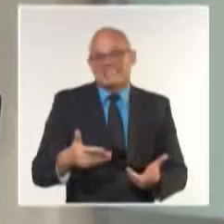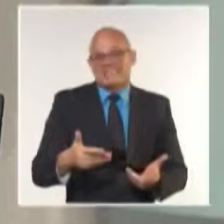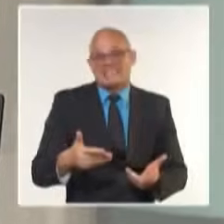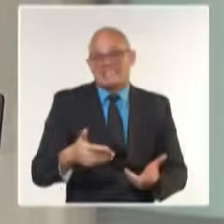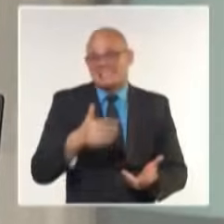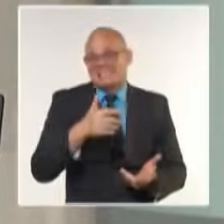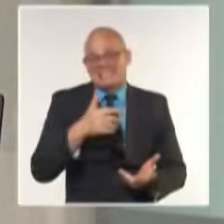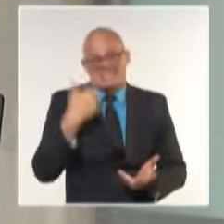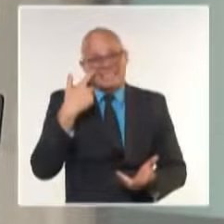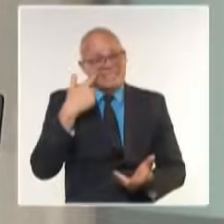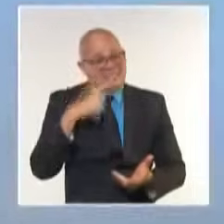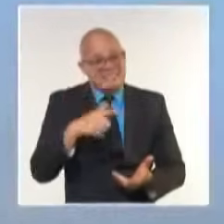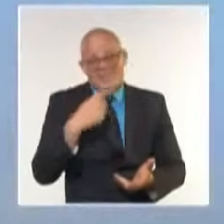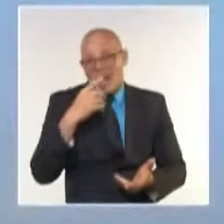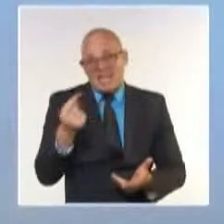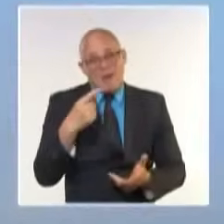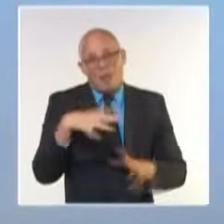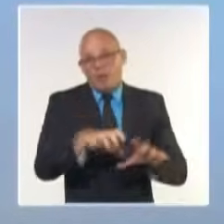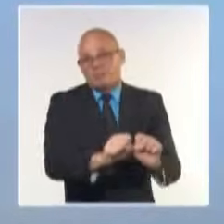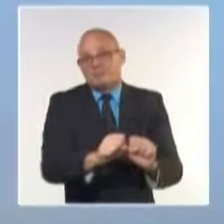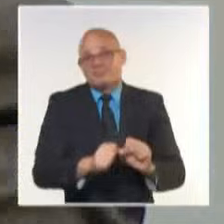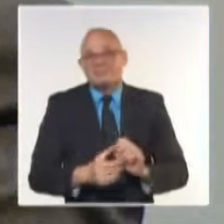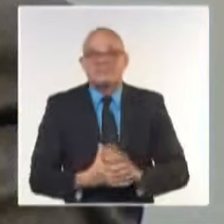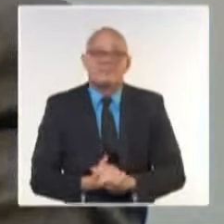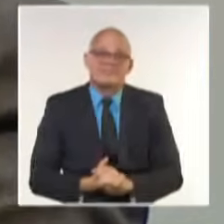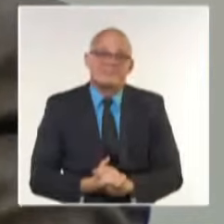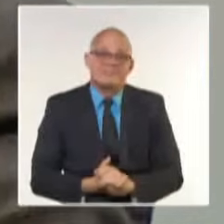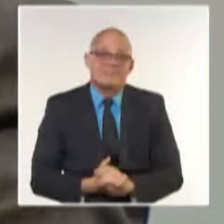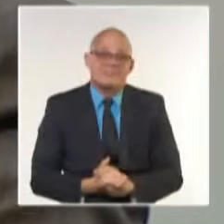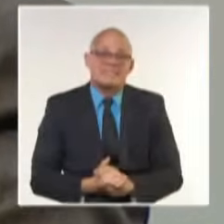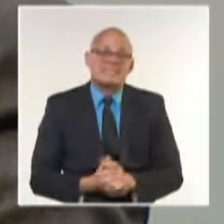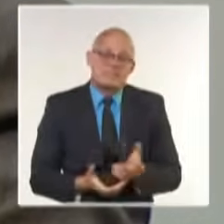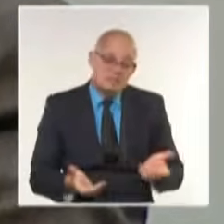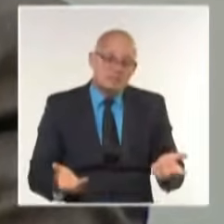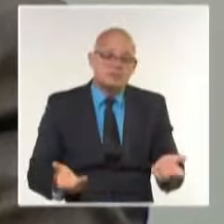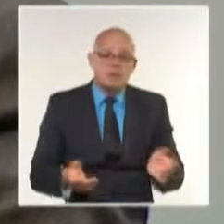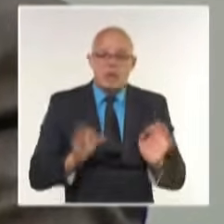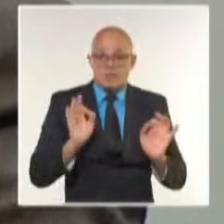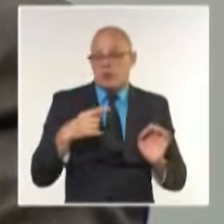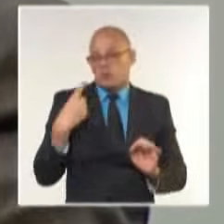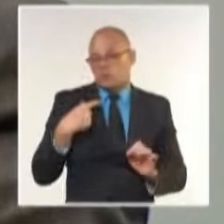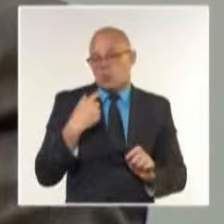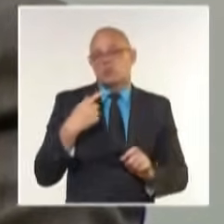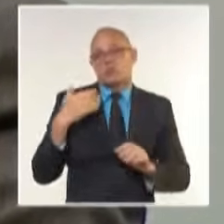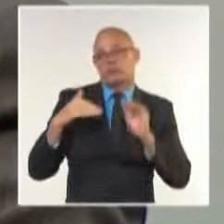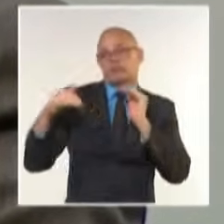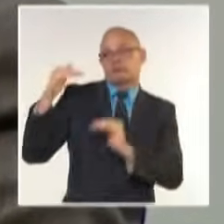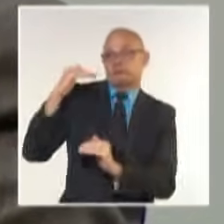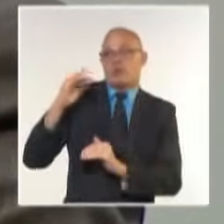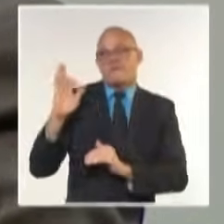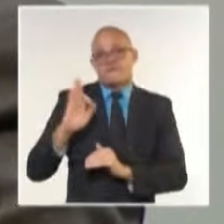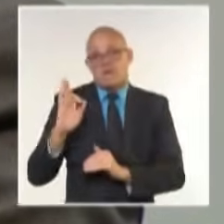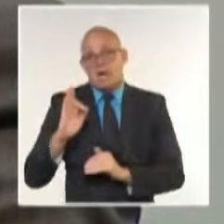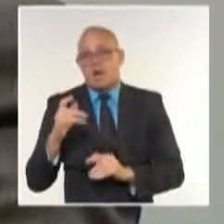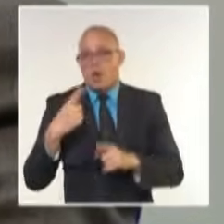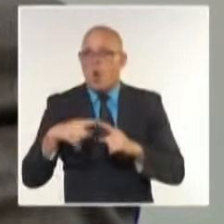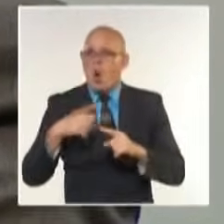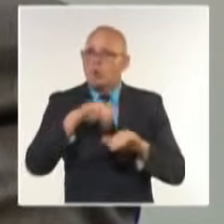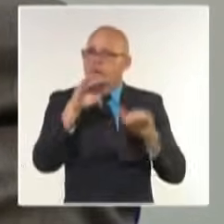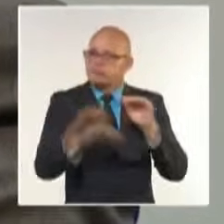que no encuentren esto, fiscal. Sí, Humberto, a partir de los sistemas de trabajo, no solamente nosotros como órgano superior, sino el resto de los órganos de control,